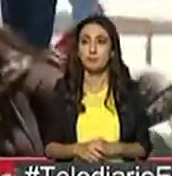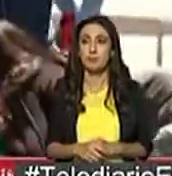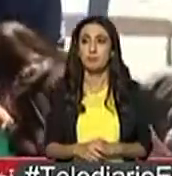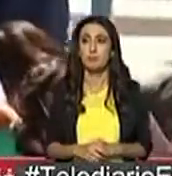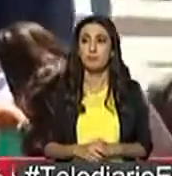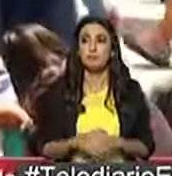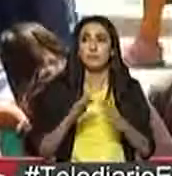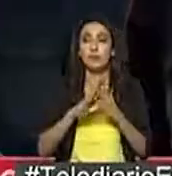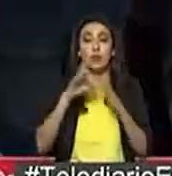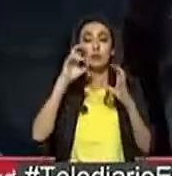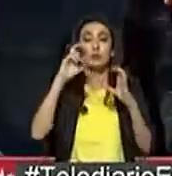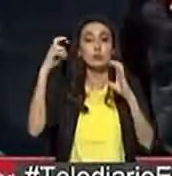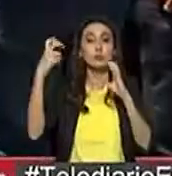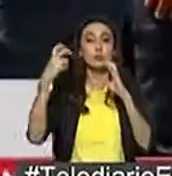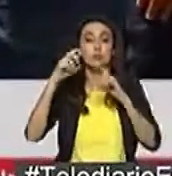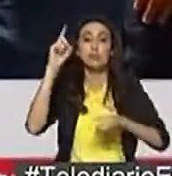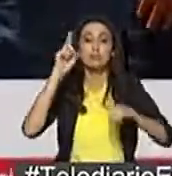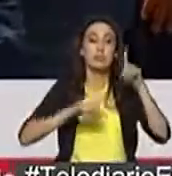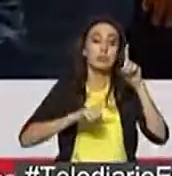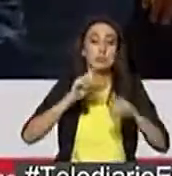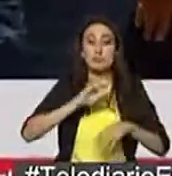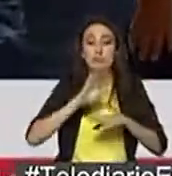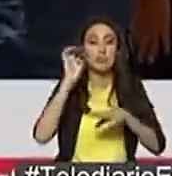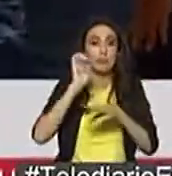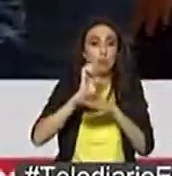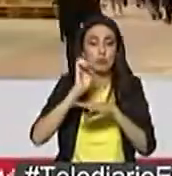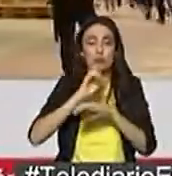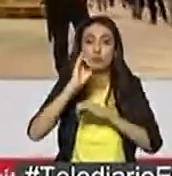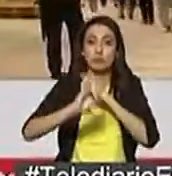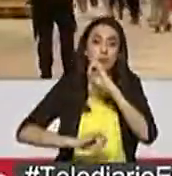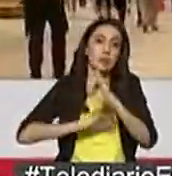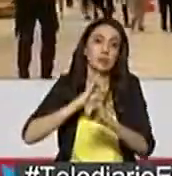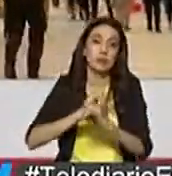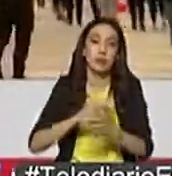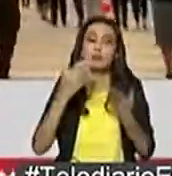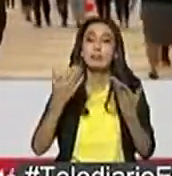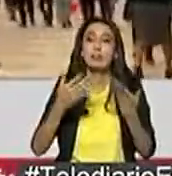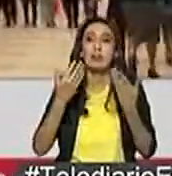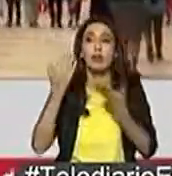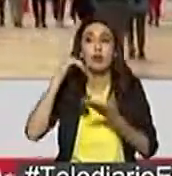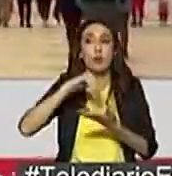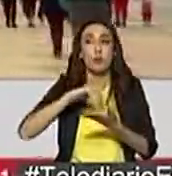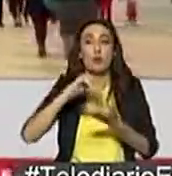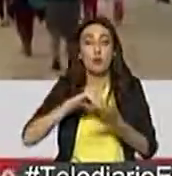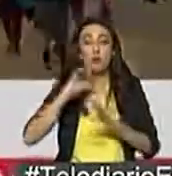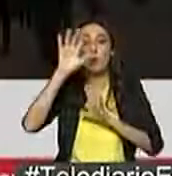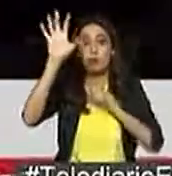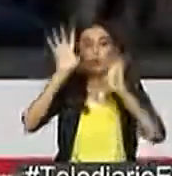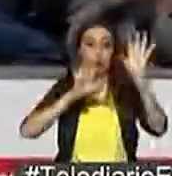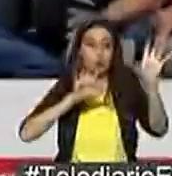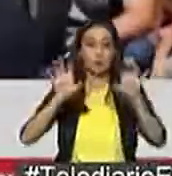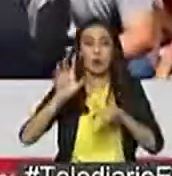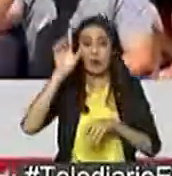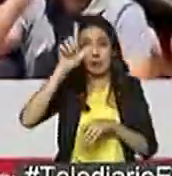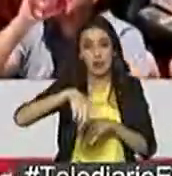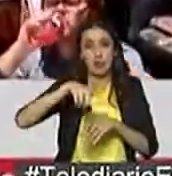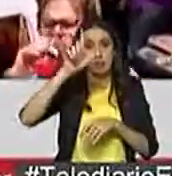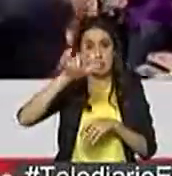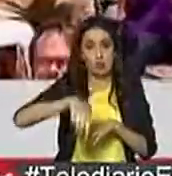Turistas nacionales y extranjeros disfrutaron del cuarto día del Festival Internacional de Artes Vivas que se realiza en Loja.